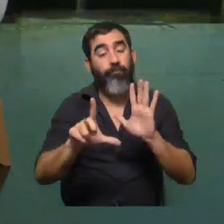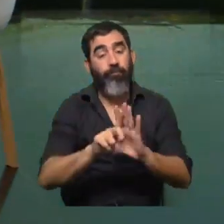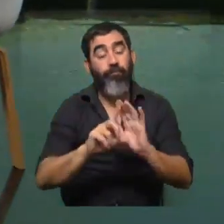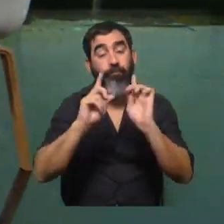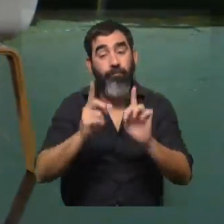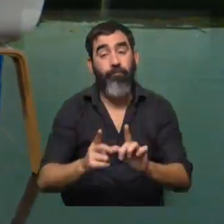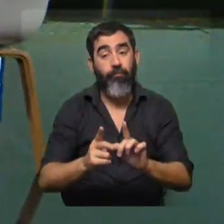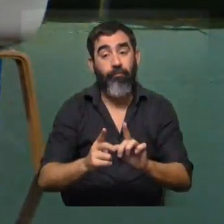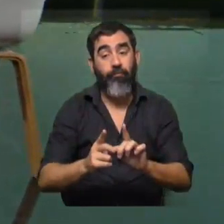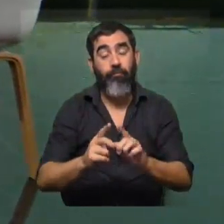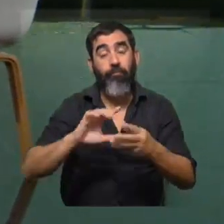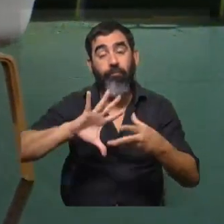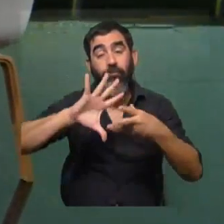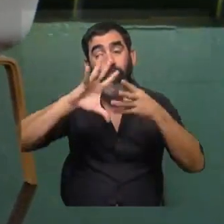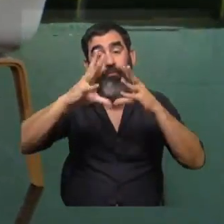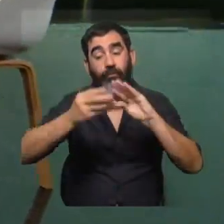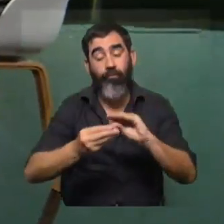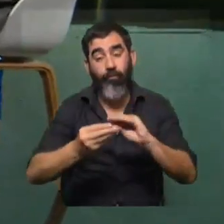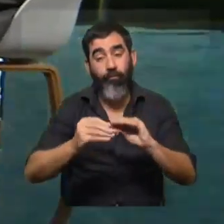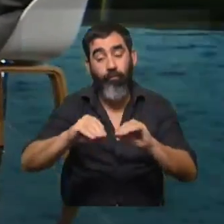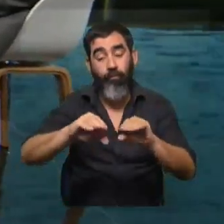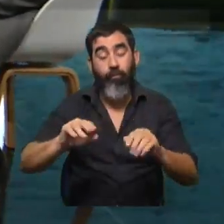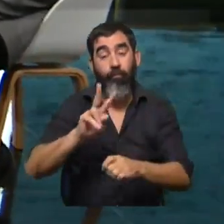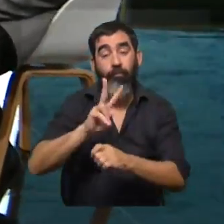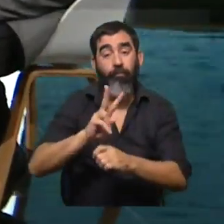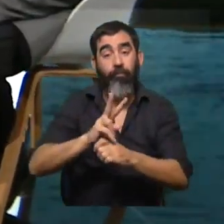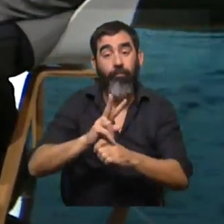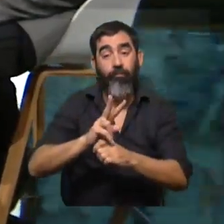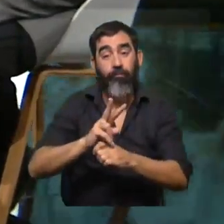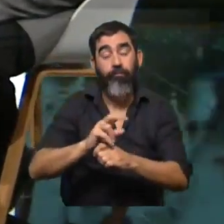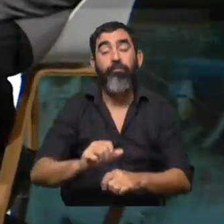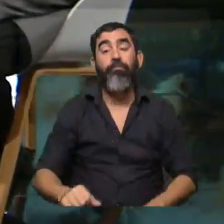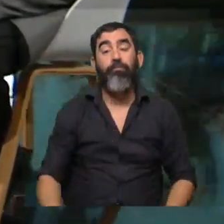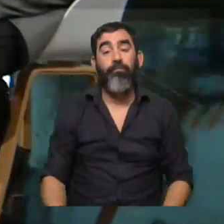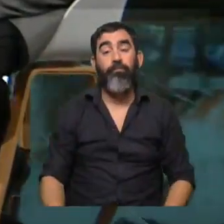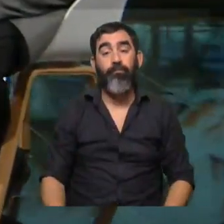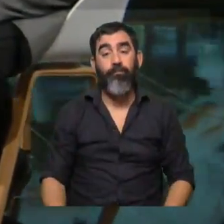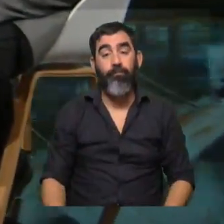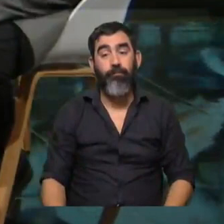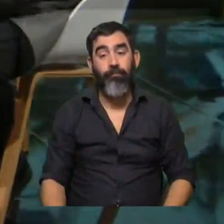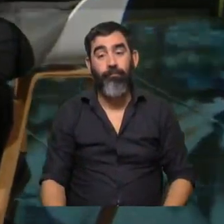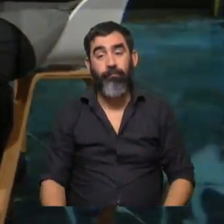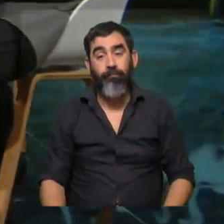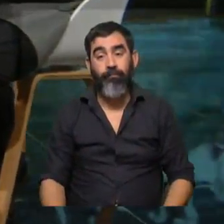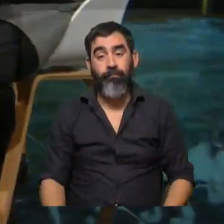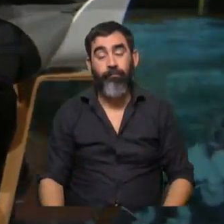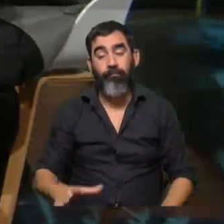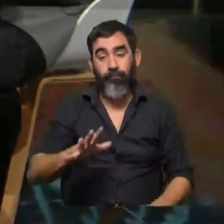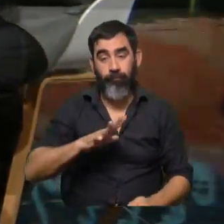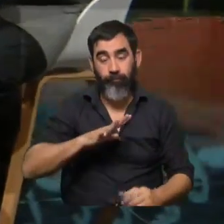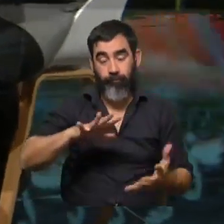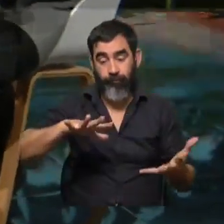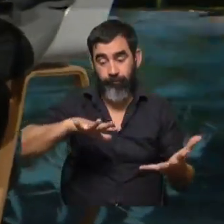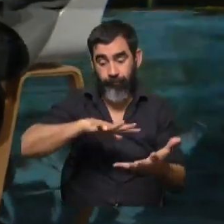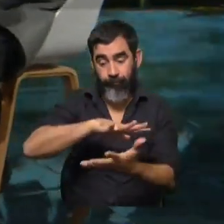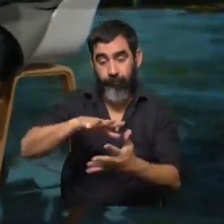de la herramienta como tal, de la protección de la biodiversidad in situ, que es esto, digamos, bueno, tener un espacio en